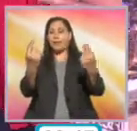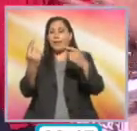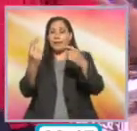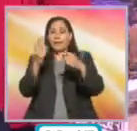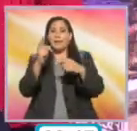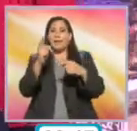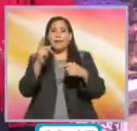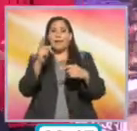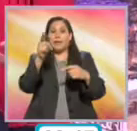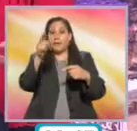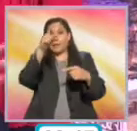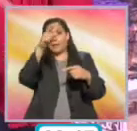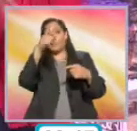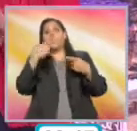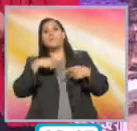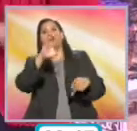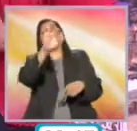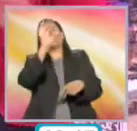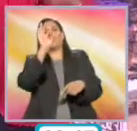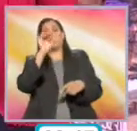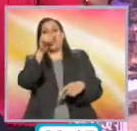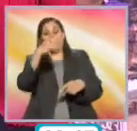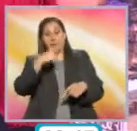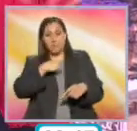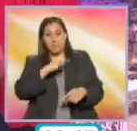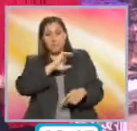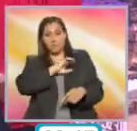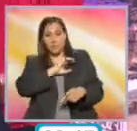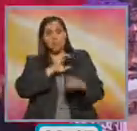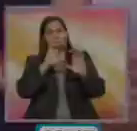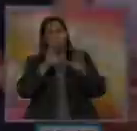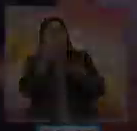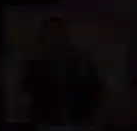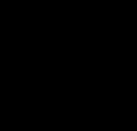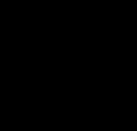me quiera y me resguarde, me enfrenta hacia el mundo de otra forma. Sí, sí. Claro, y